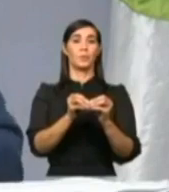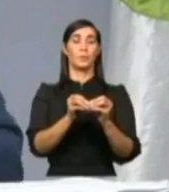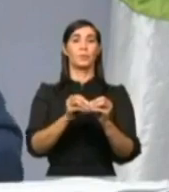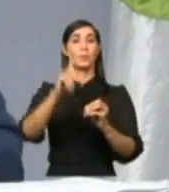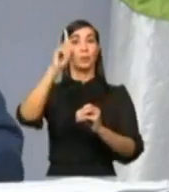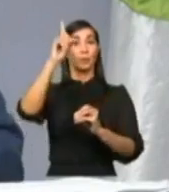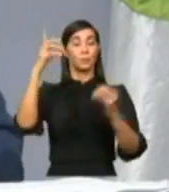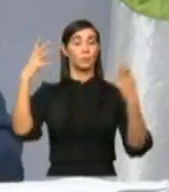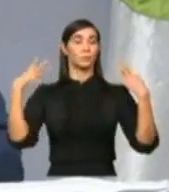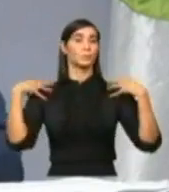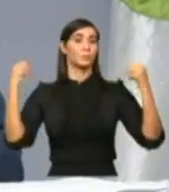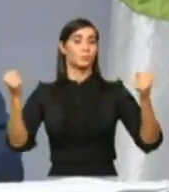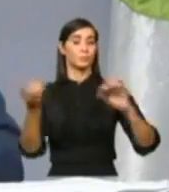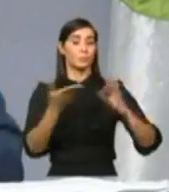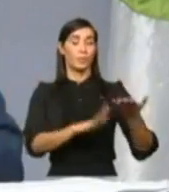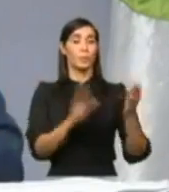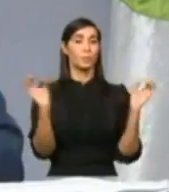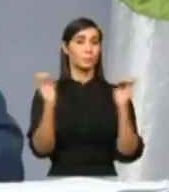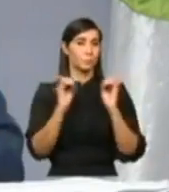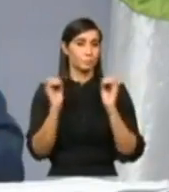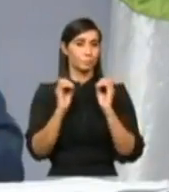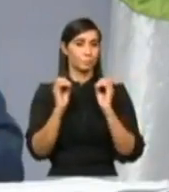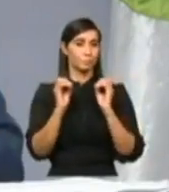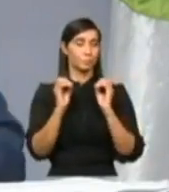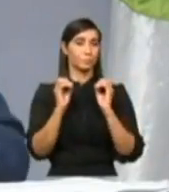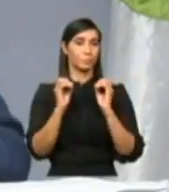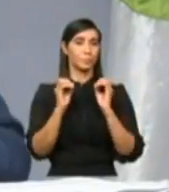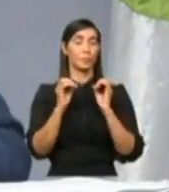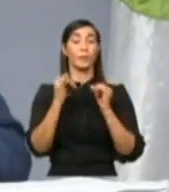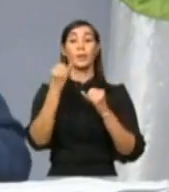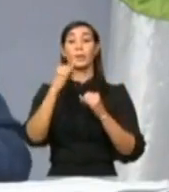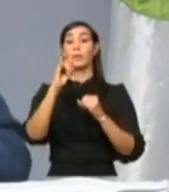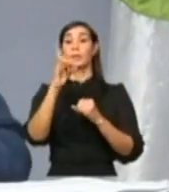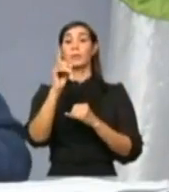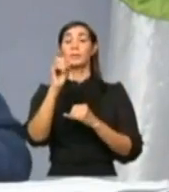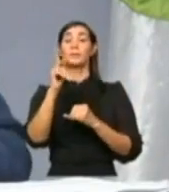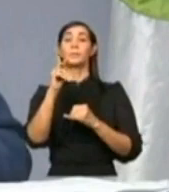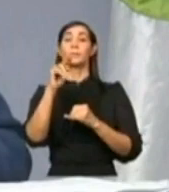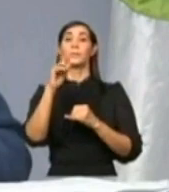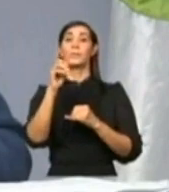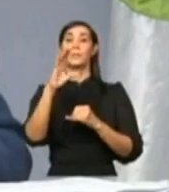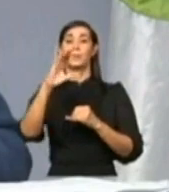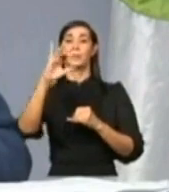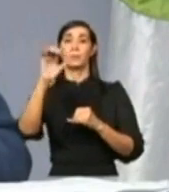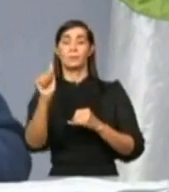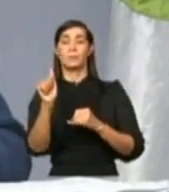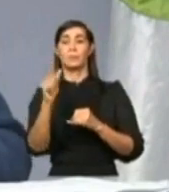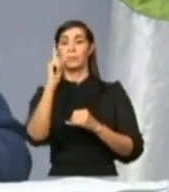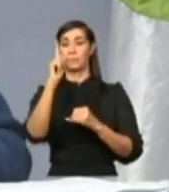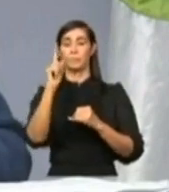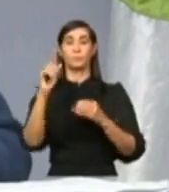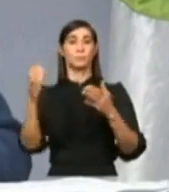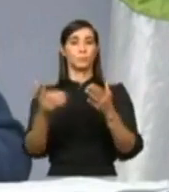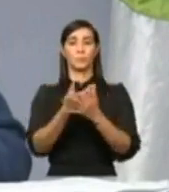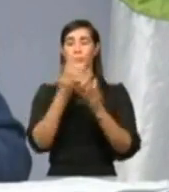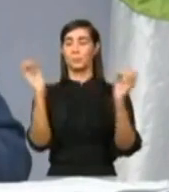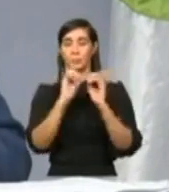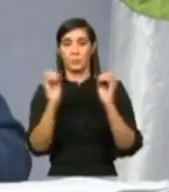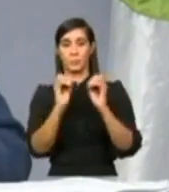1 recuperado, 0 fallecimiento. Independencia, 0 casos nuevos, 1 acumulado,